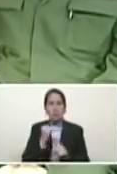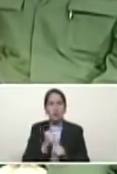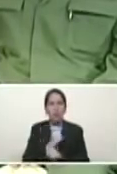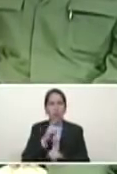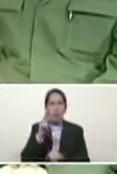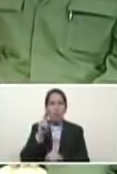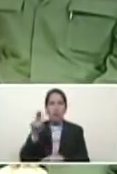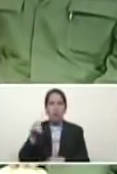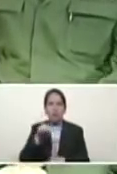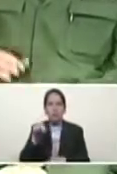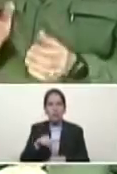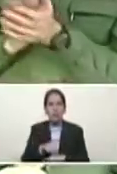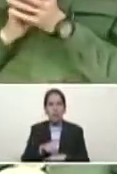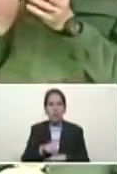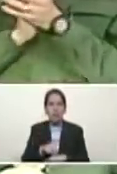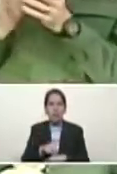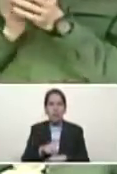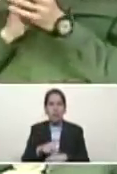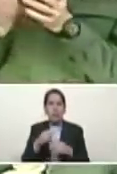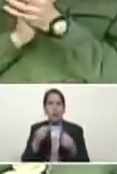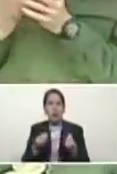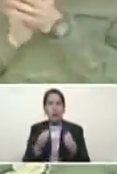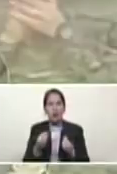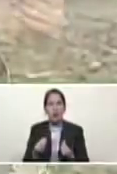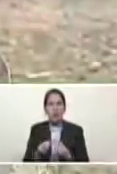de la legitimidad constitucional.